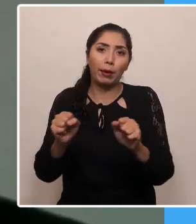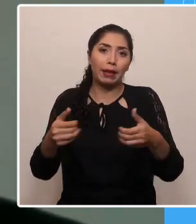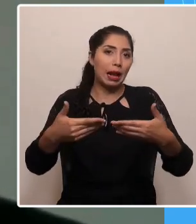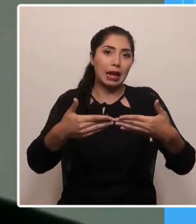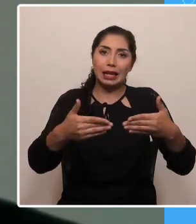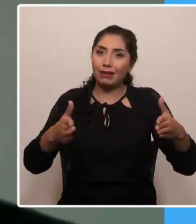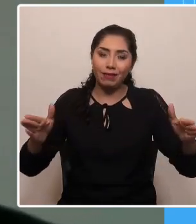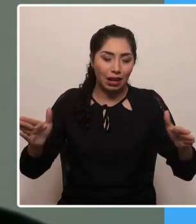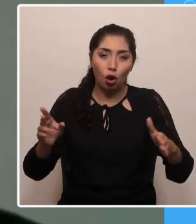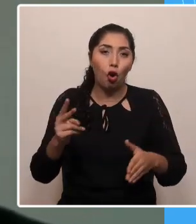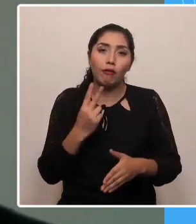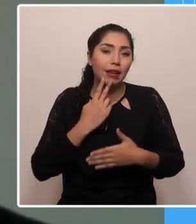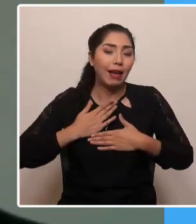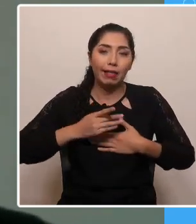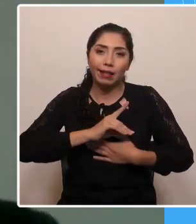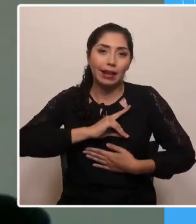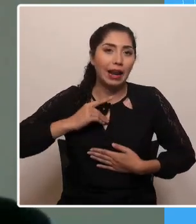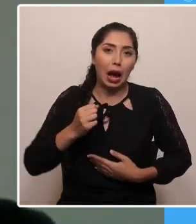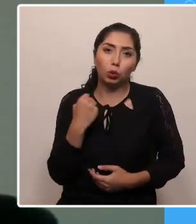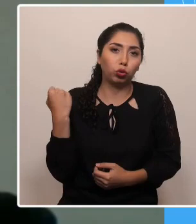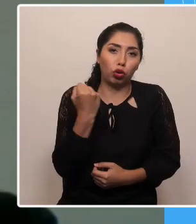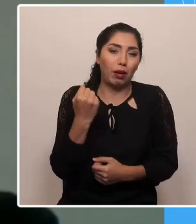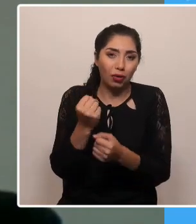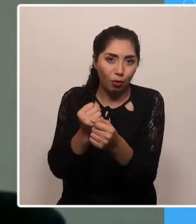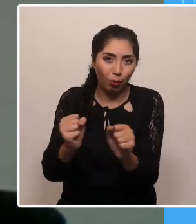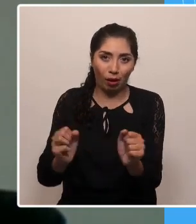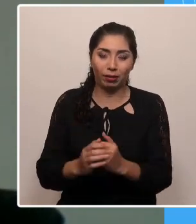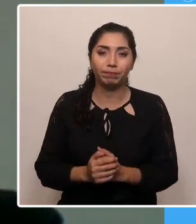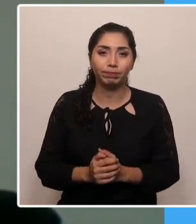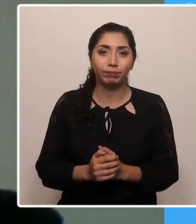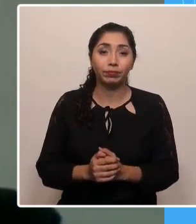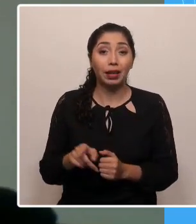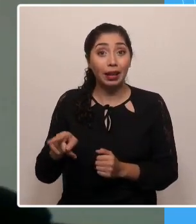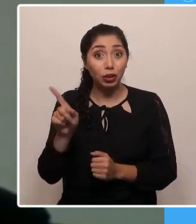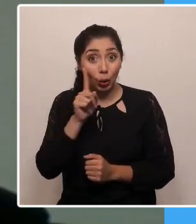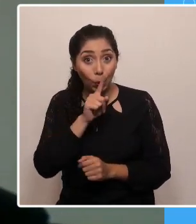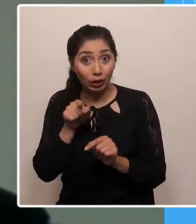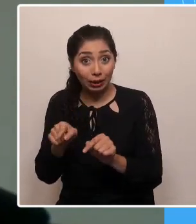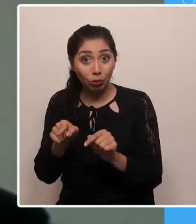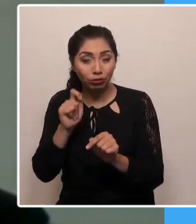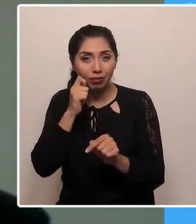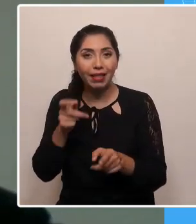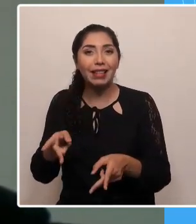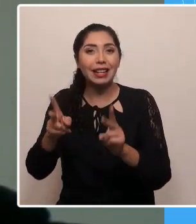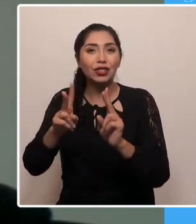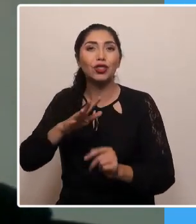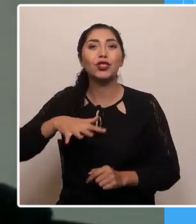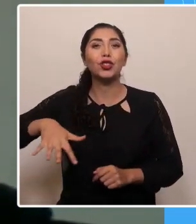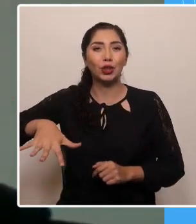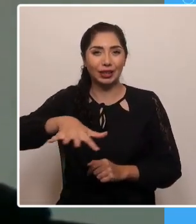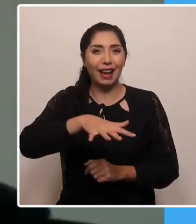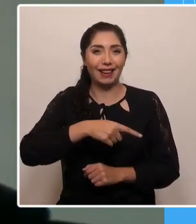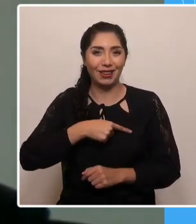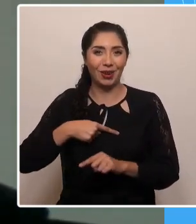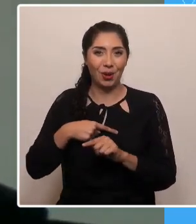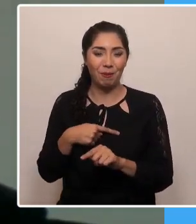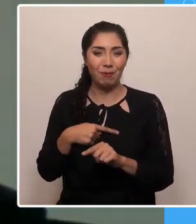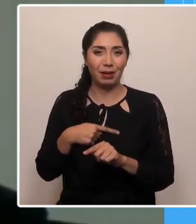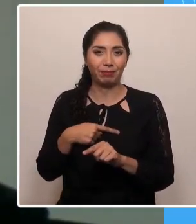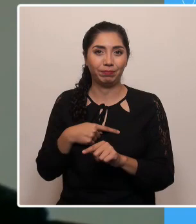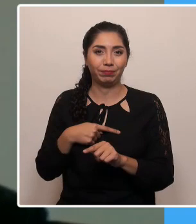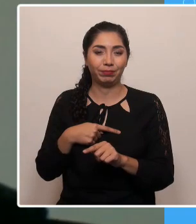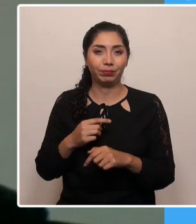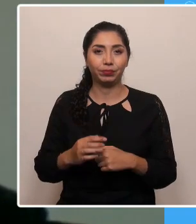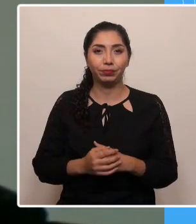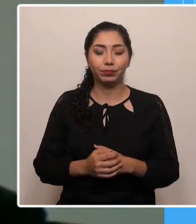vida digna y autónoma. Estos últimos son los llamados derechos sociales, que no son otra cosa